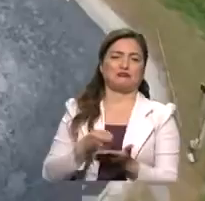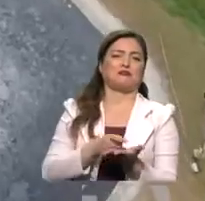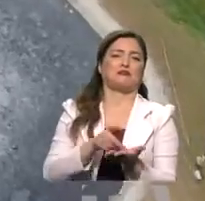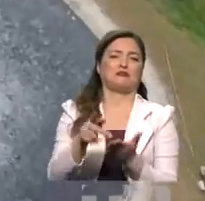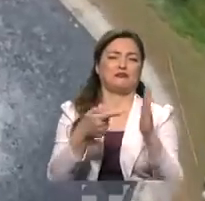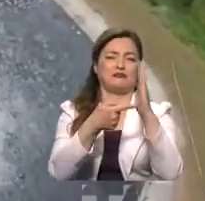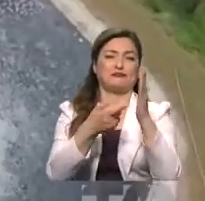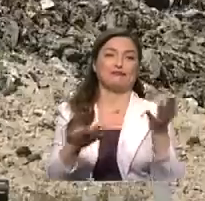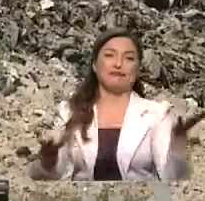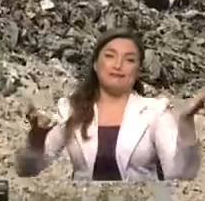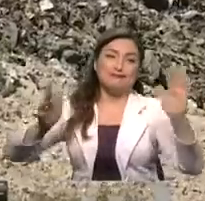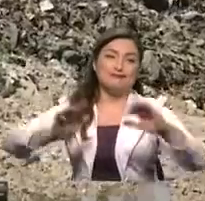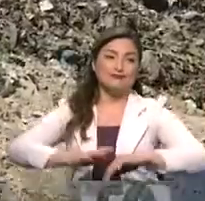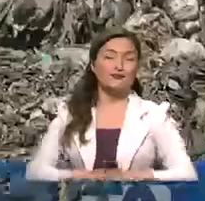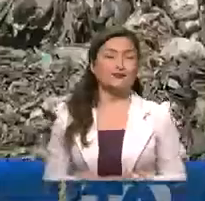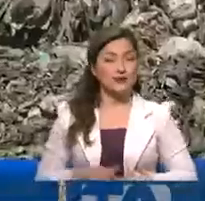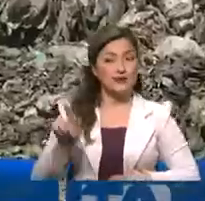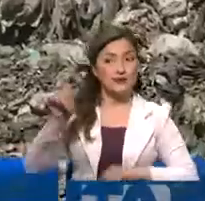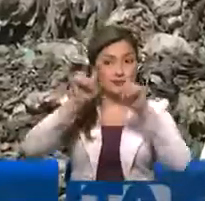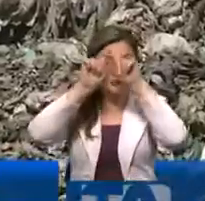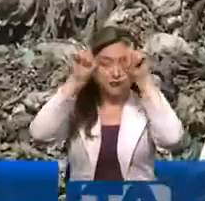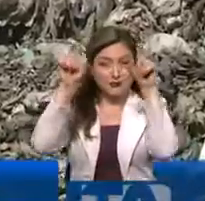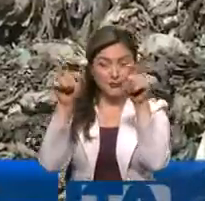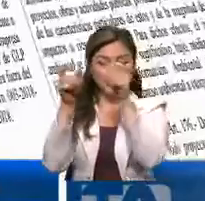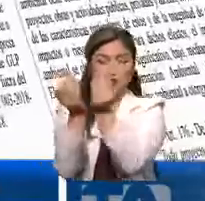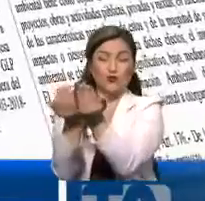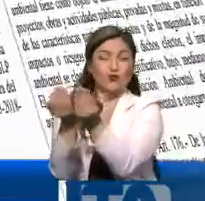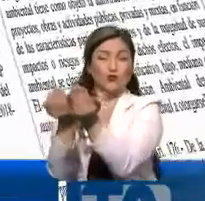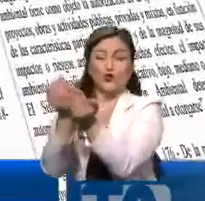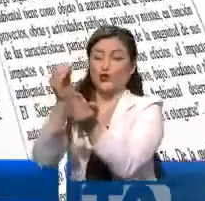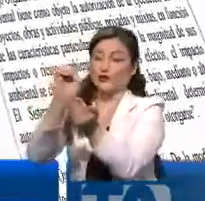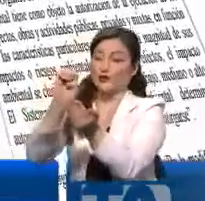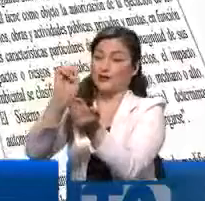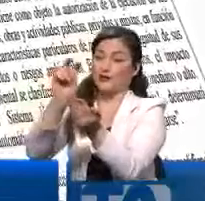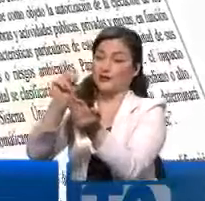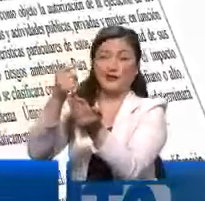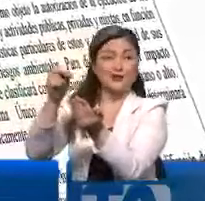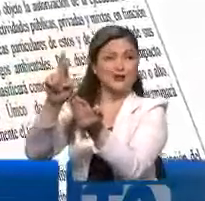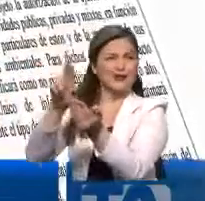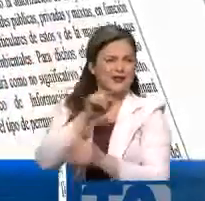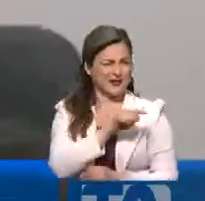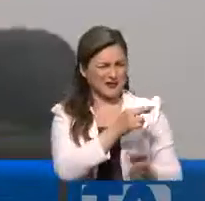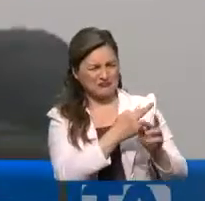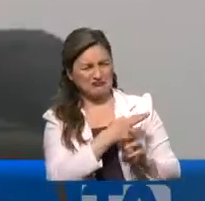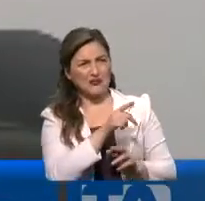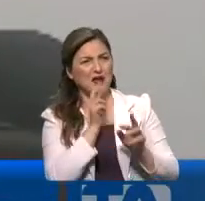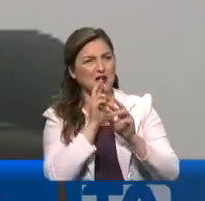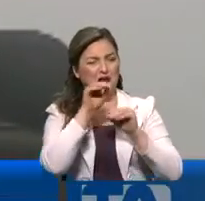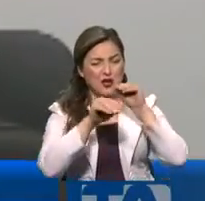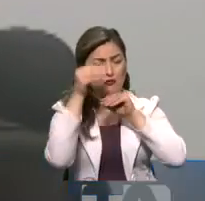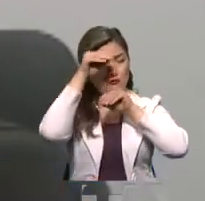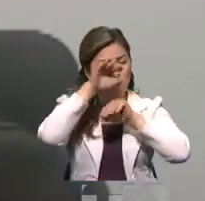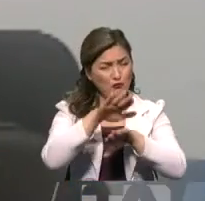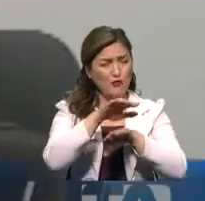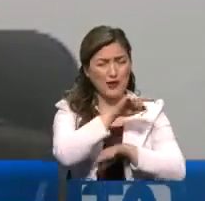empresa metropolitana de gestión integral de residuos sólidos EMGIRS, las conclusiones emitidas por el ministerio son apresuradas. Han realizado un